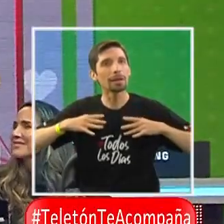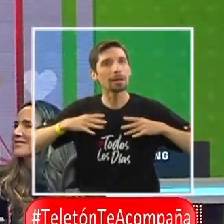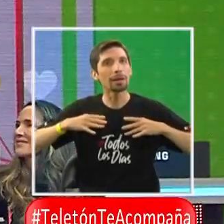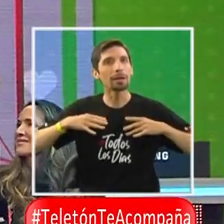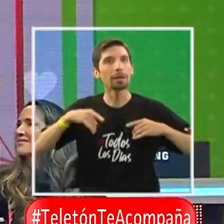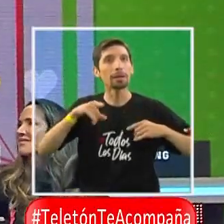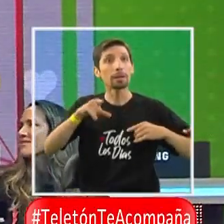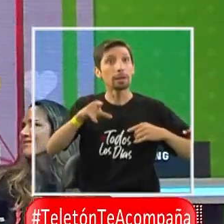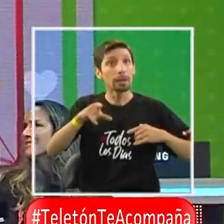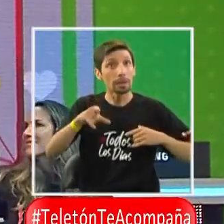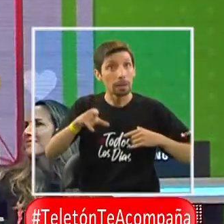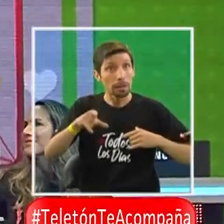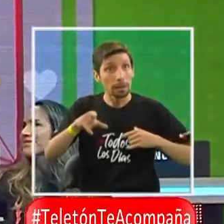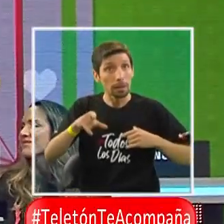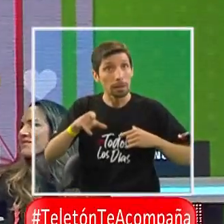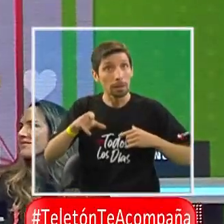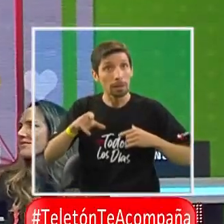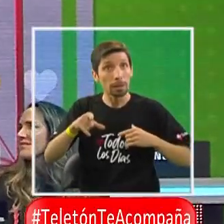Ocupar mascarilla